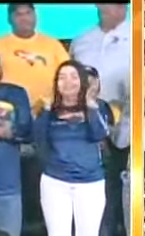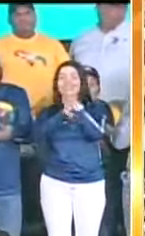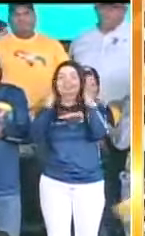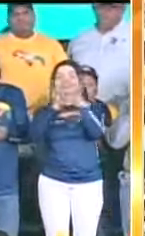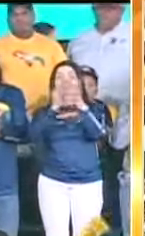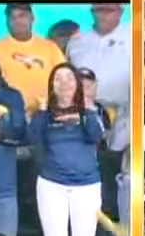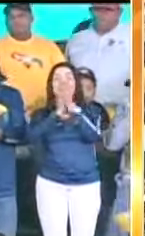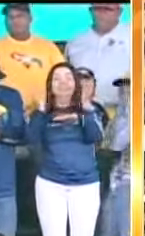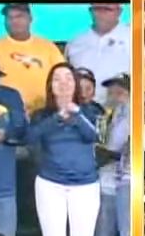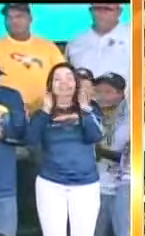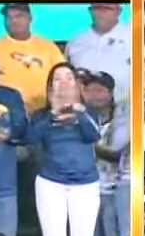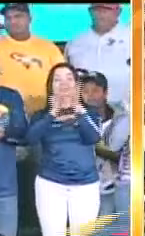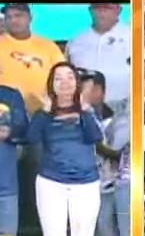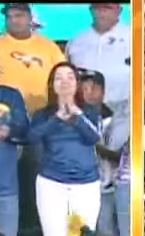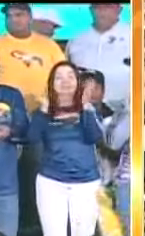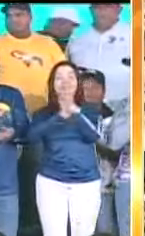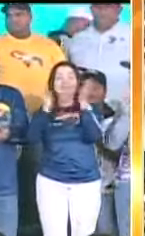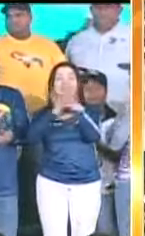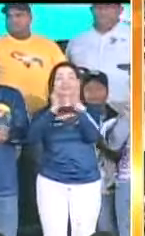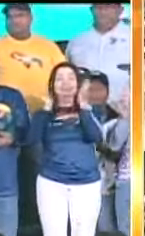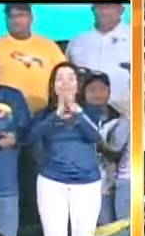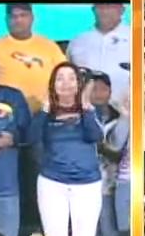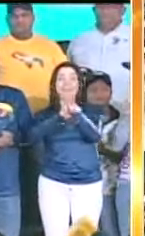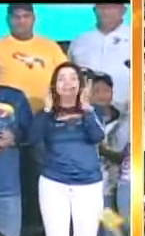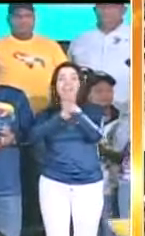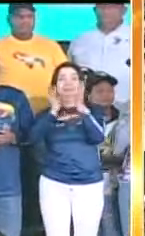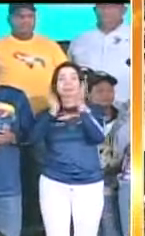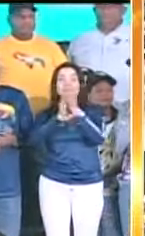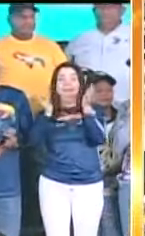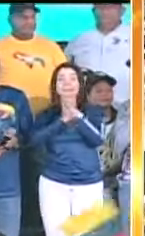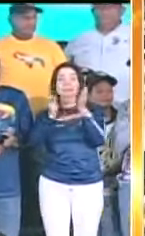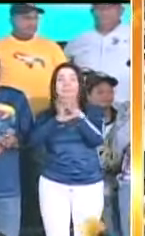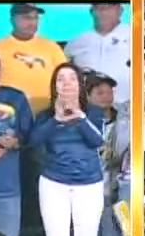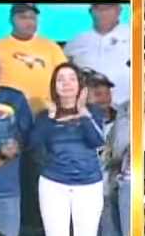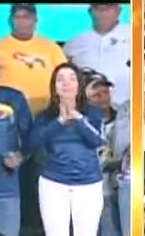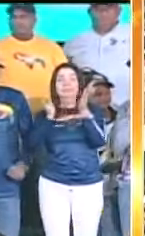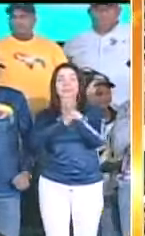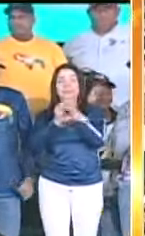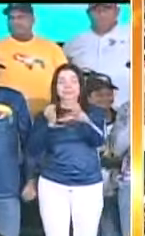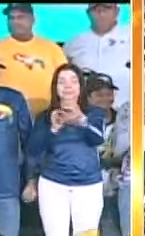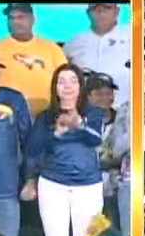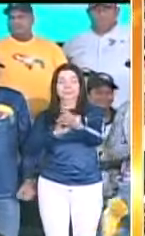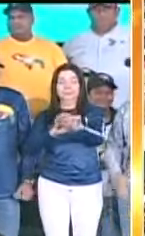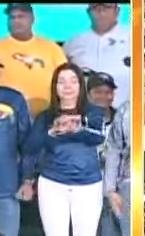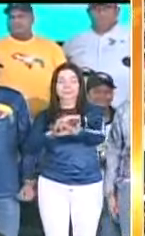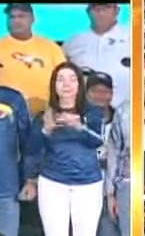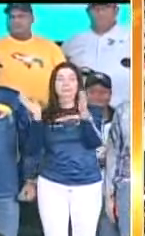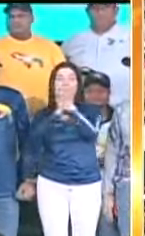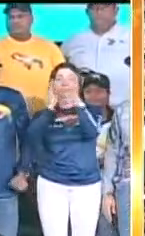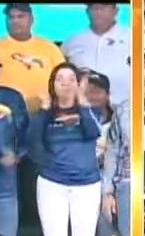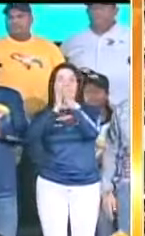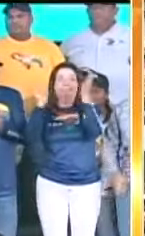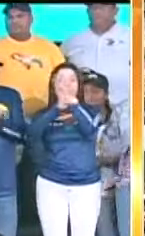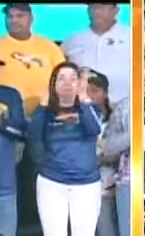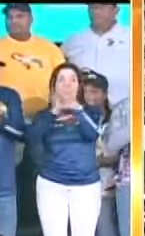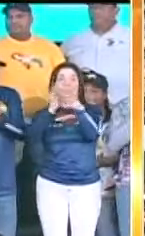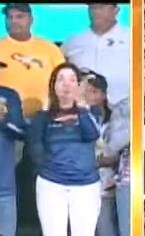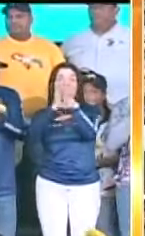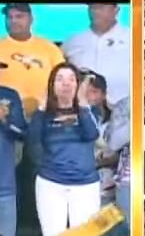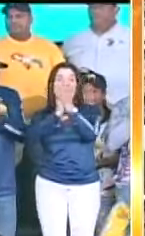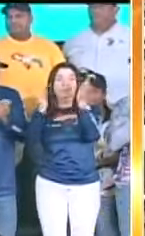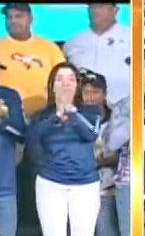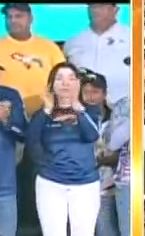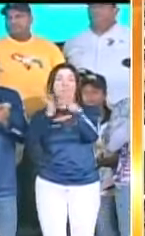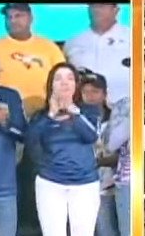general Prieto, comandante de la red y que está con nosotros. A nuestro hermano diputado Alexis José Rodríguez Cabello, que también está